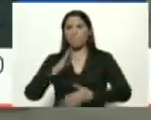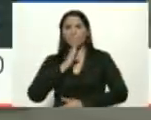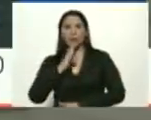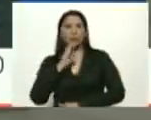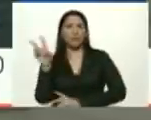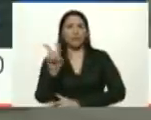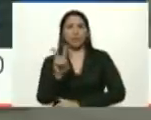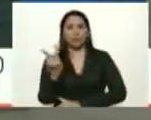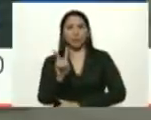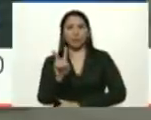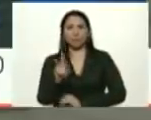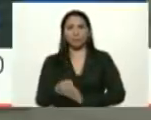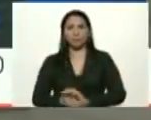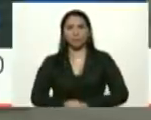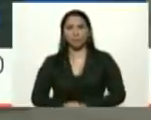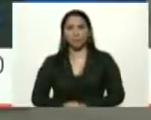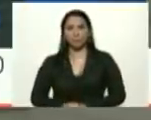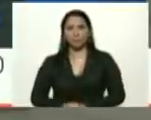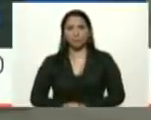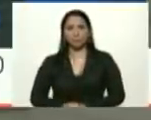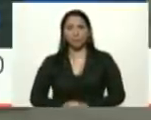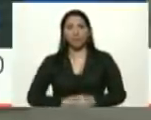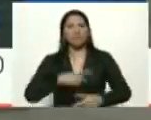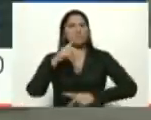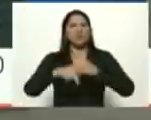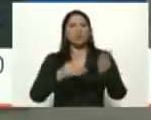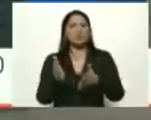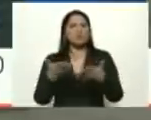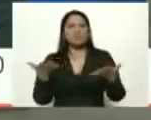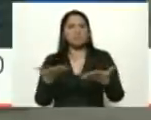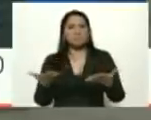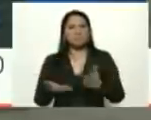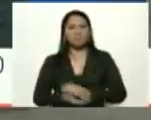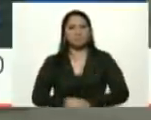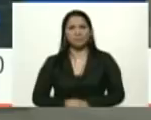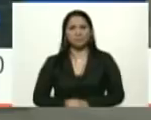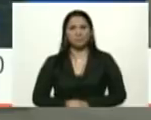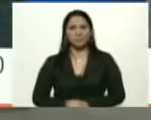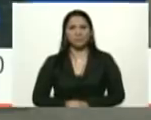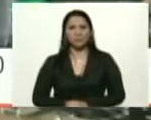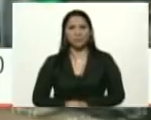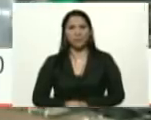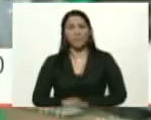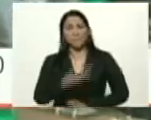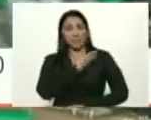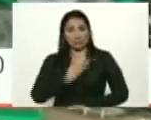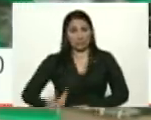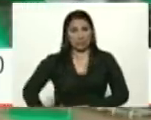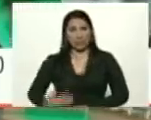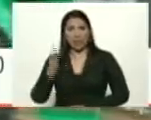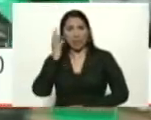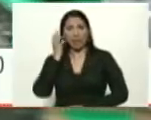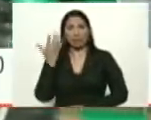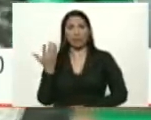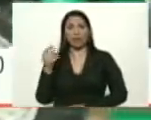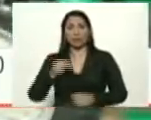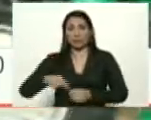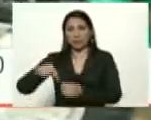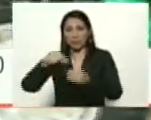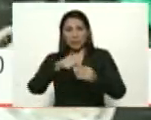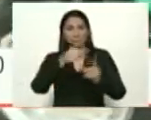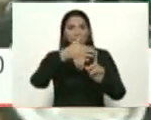Universal. ¿Qué van a producir ustedes? Presidenta Tibisay Janet León, la siembra de